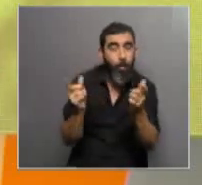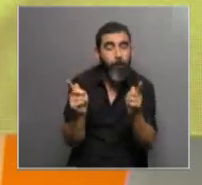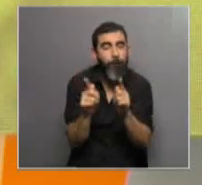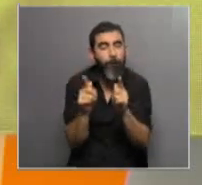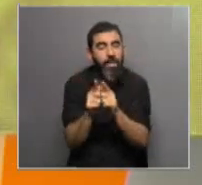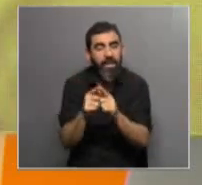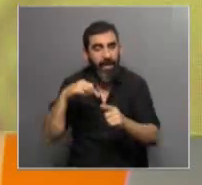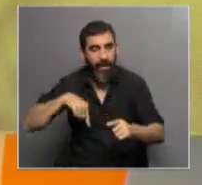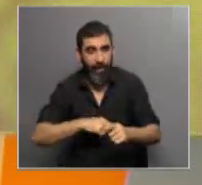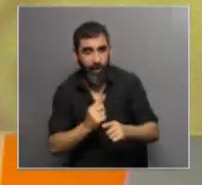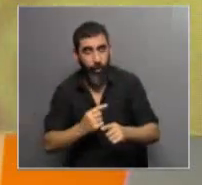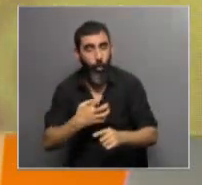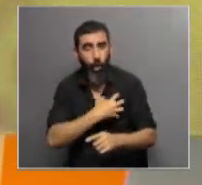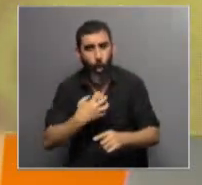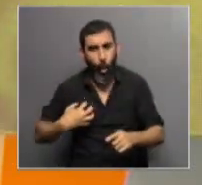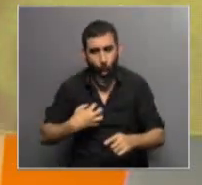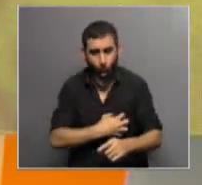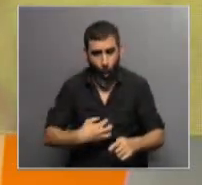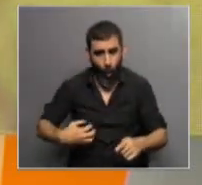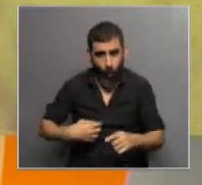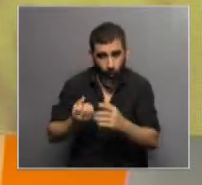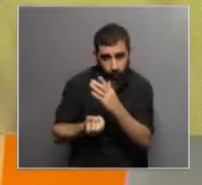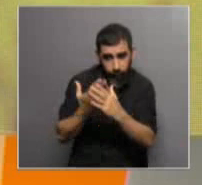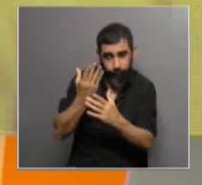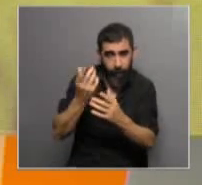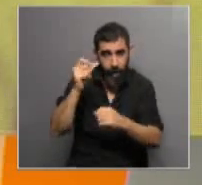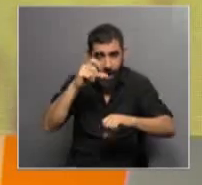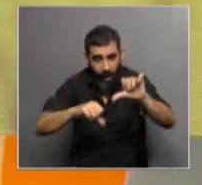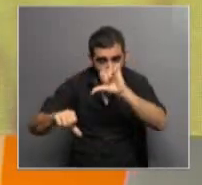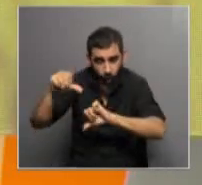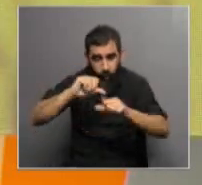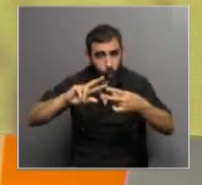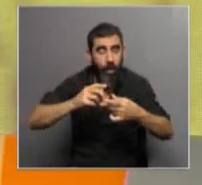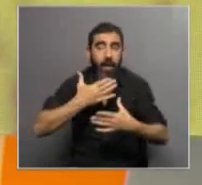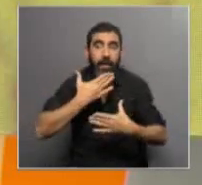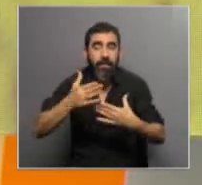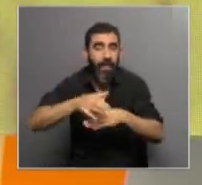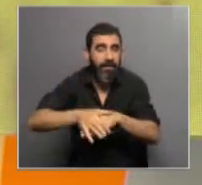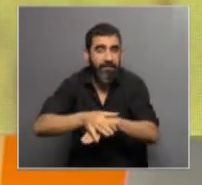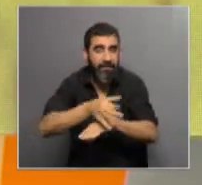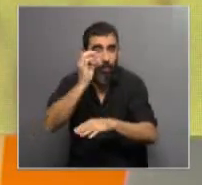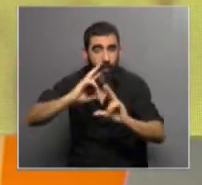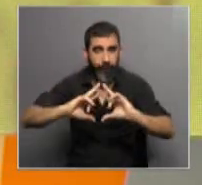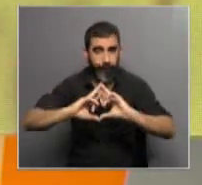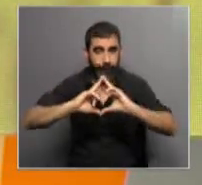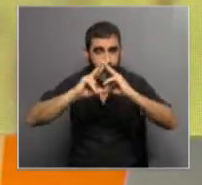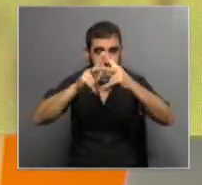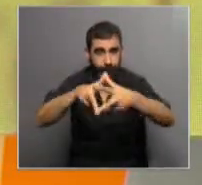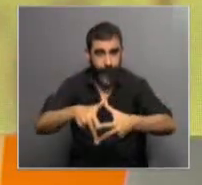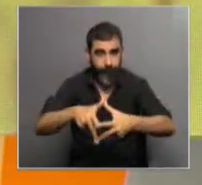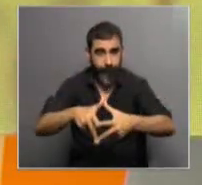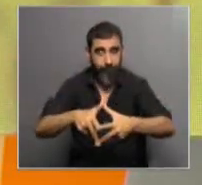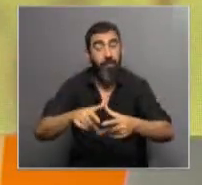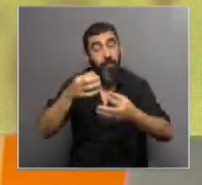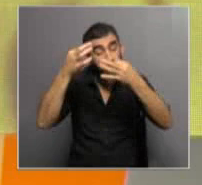órgano y des que se crean en el laboratorio a partir de células madres son estructuras tridimensionales y bueno